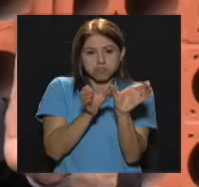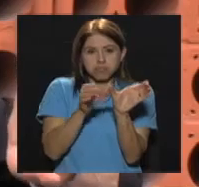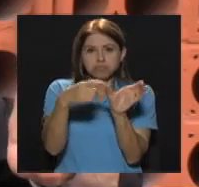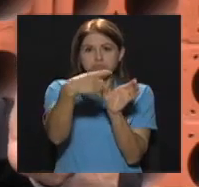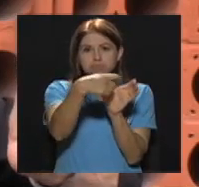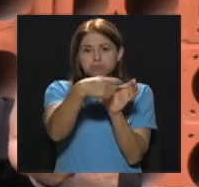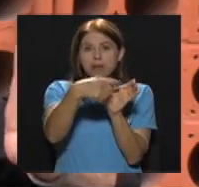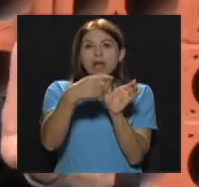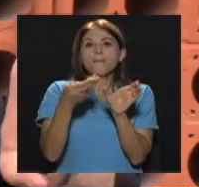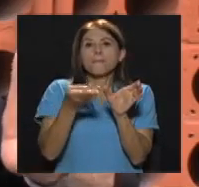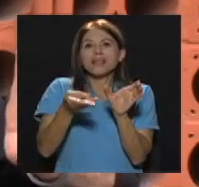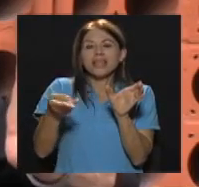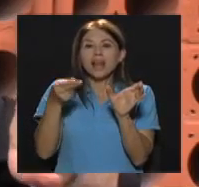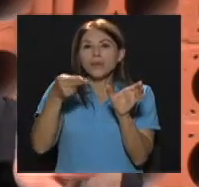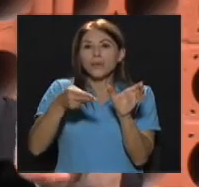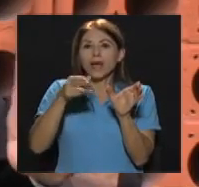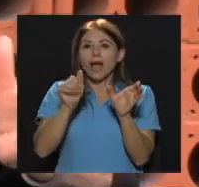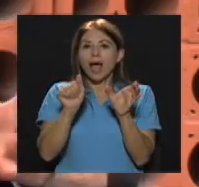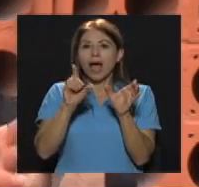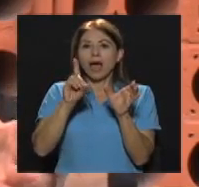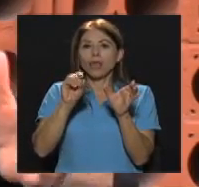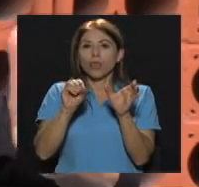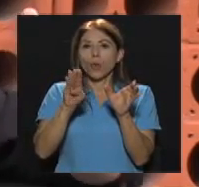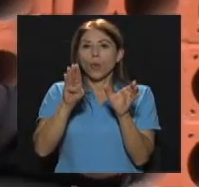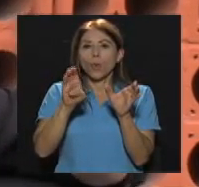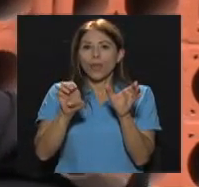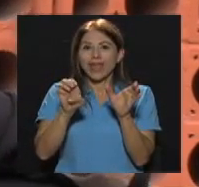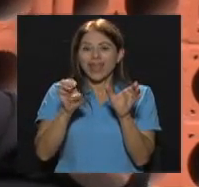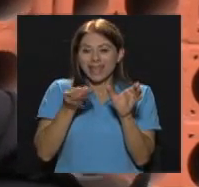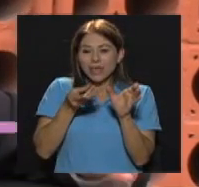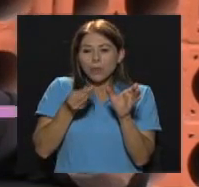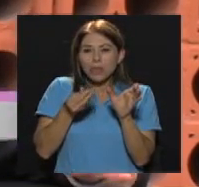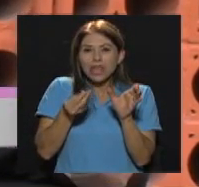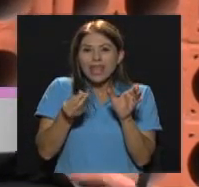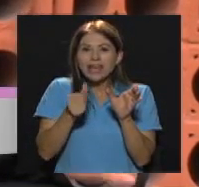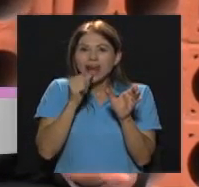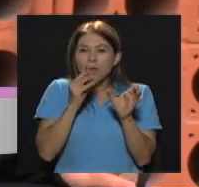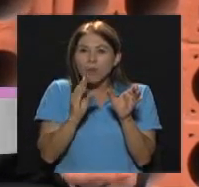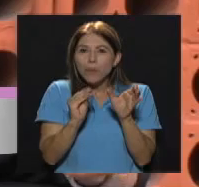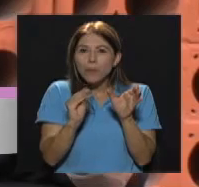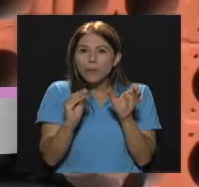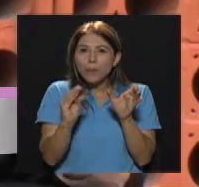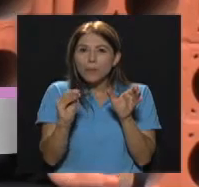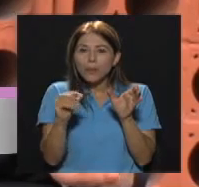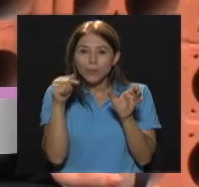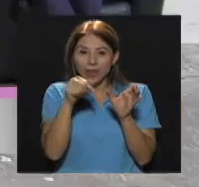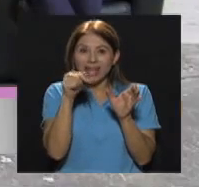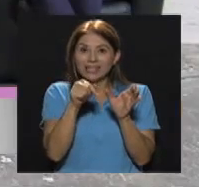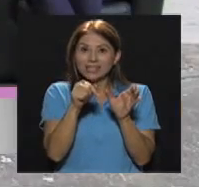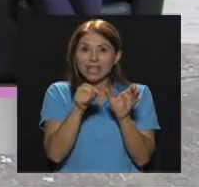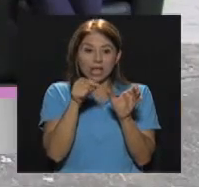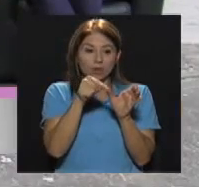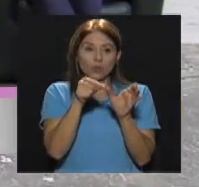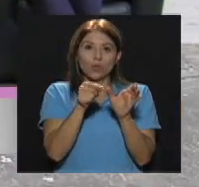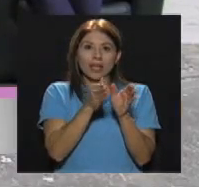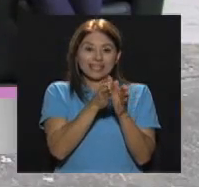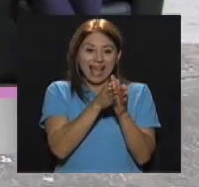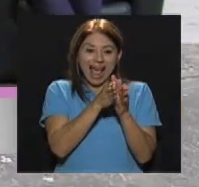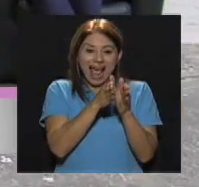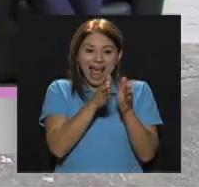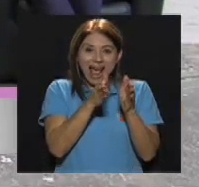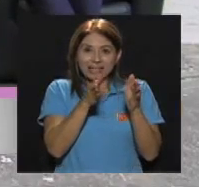el adobe no es importante no tanto por la tierra como por el tipo de bloque que se usa, que es ancho, ¿verdad? Uh-huh. Entonces, ¿qué es lo